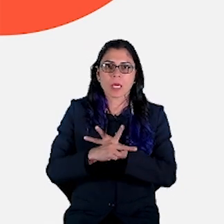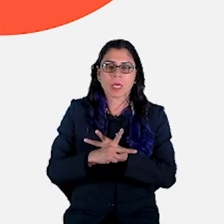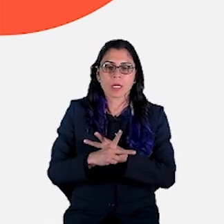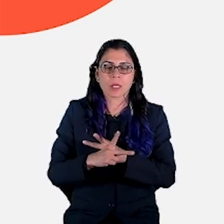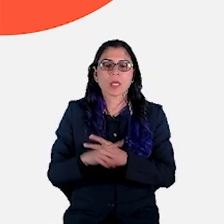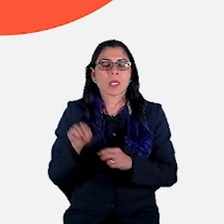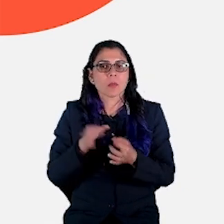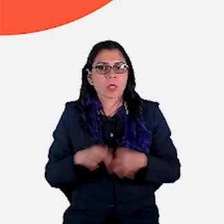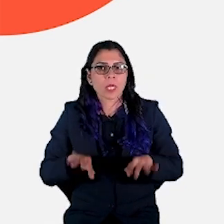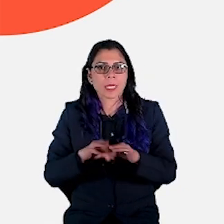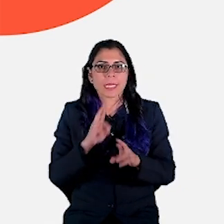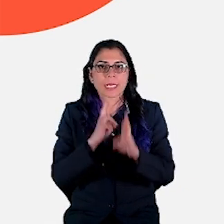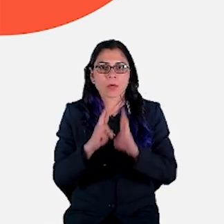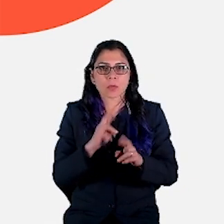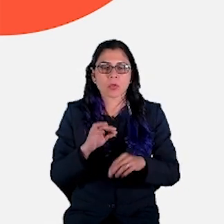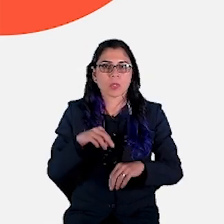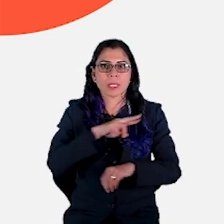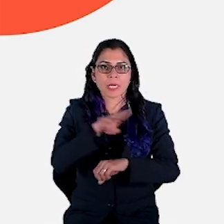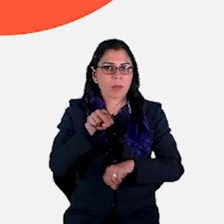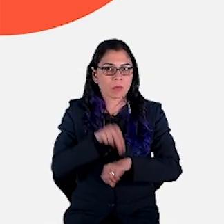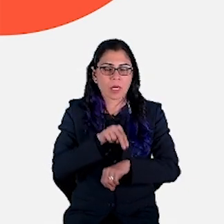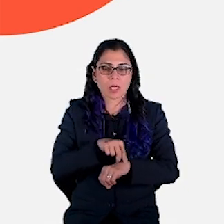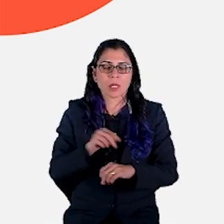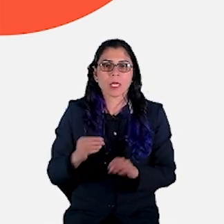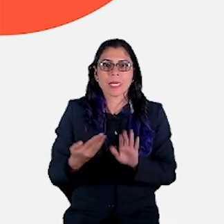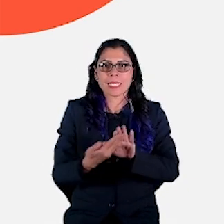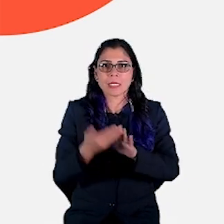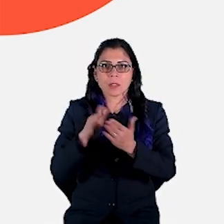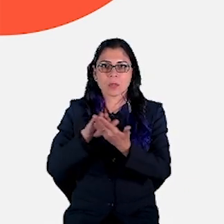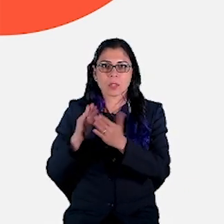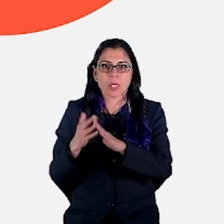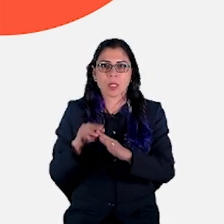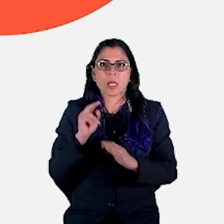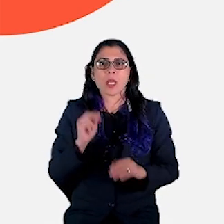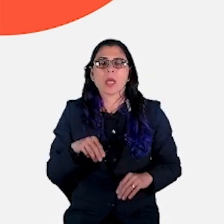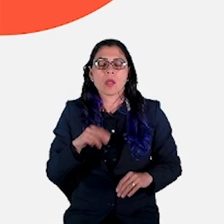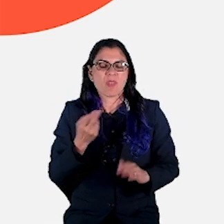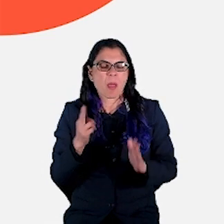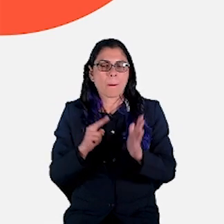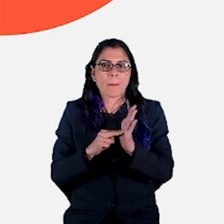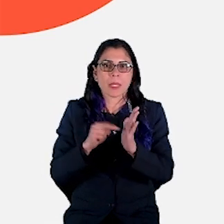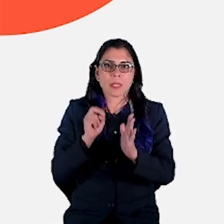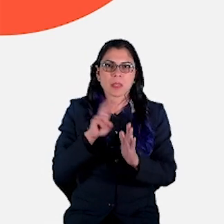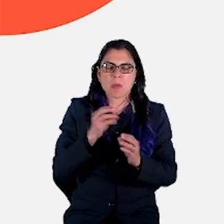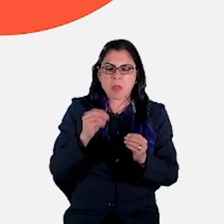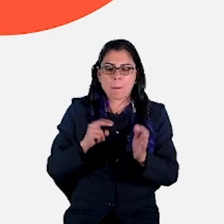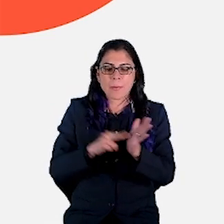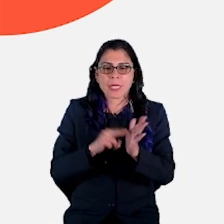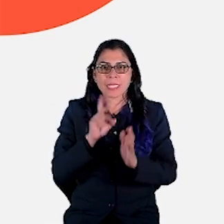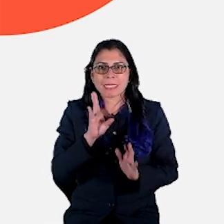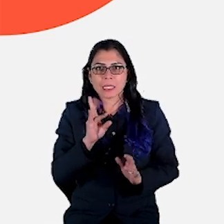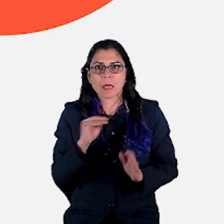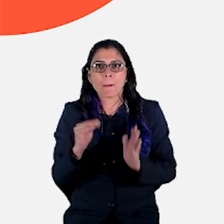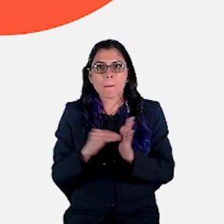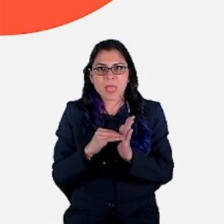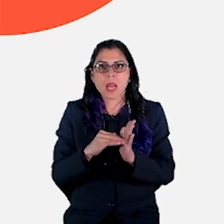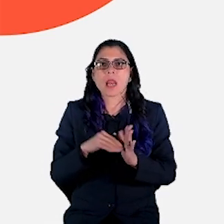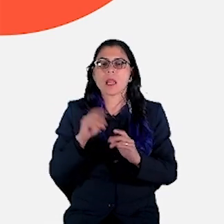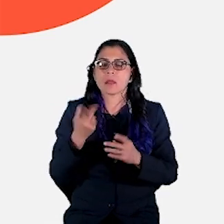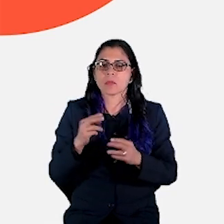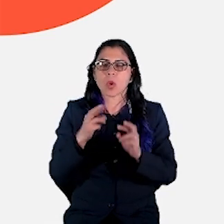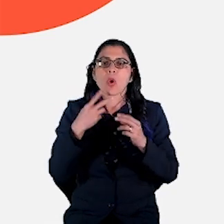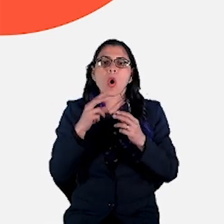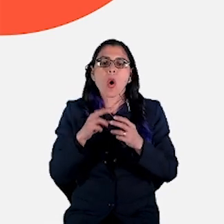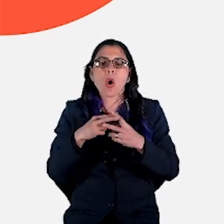recursos naturales hace que tengamos una ciudad con 20,000 habitaciones hoteleras enfrentada al mar y en la terraza de